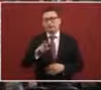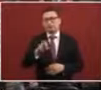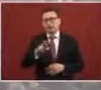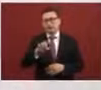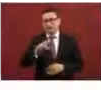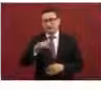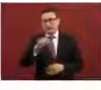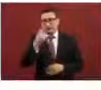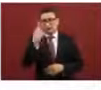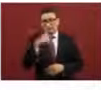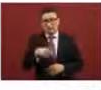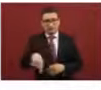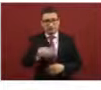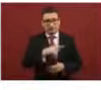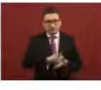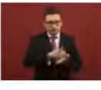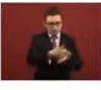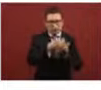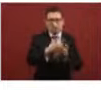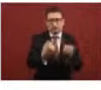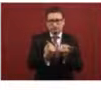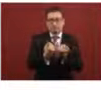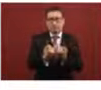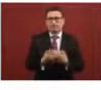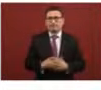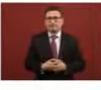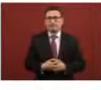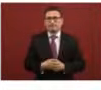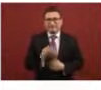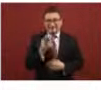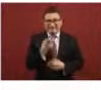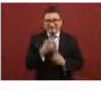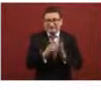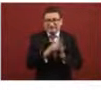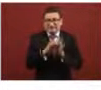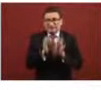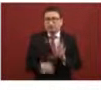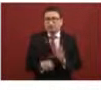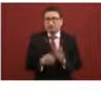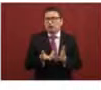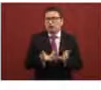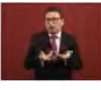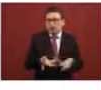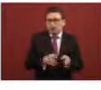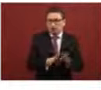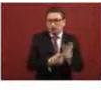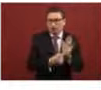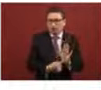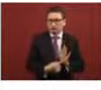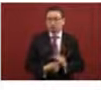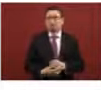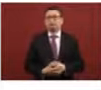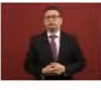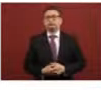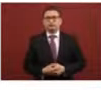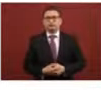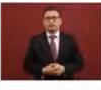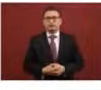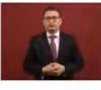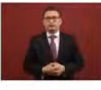terapéutica, es un ejemplo excelente que nos muestra